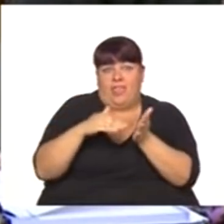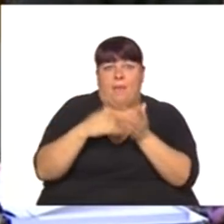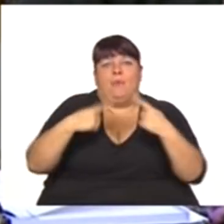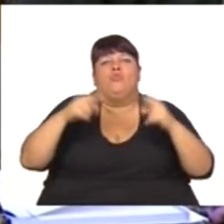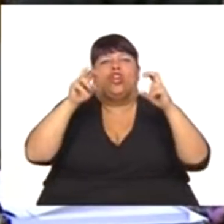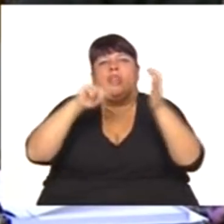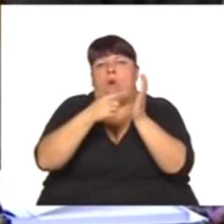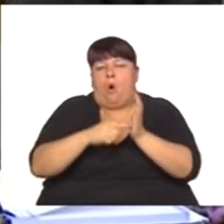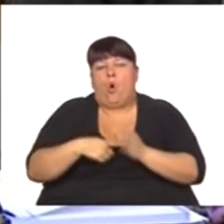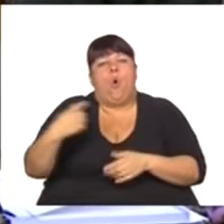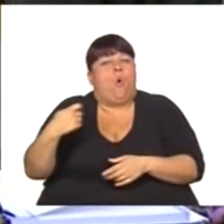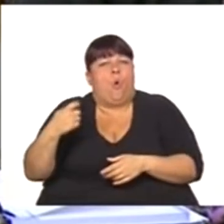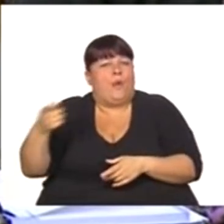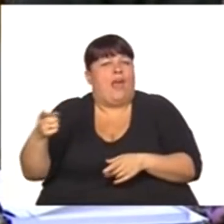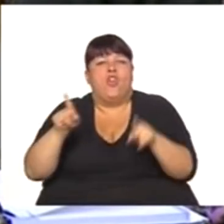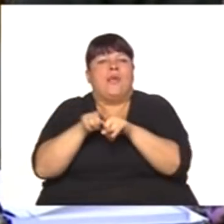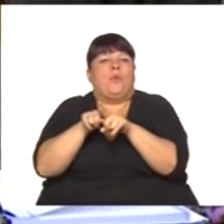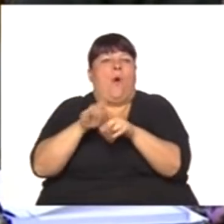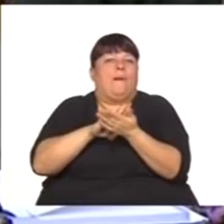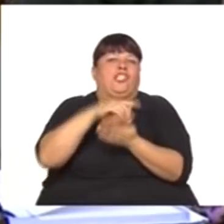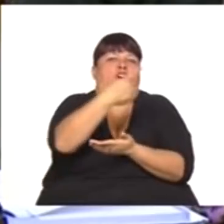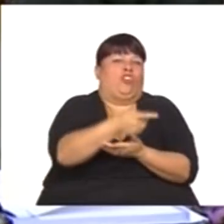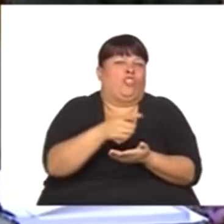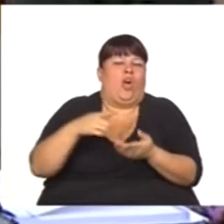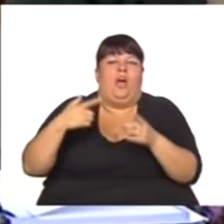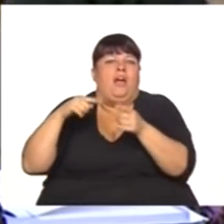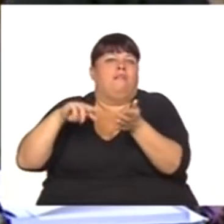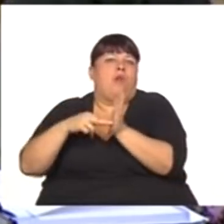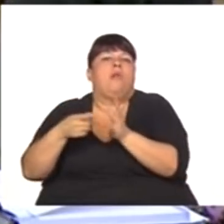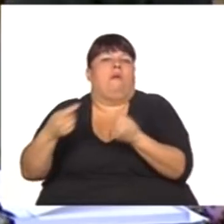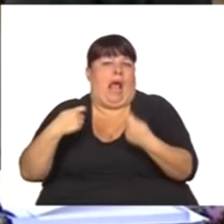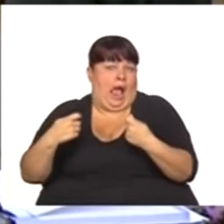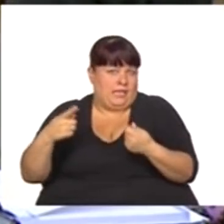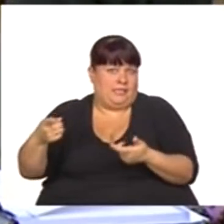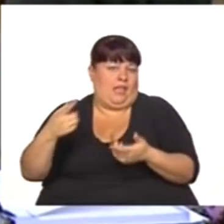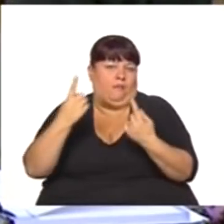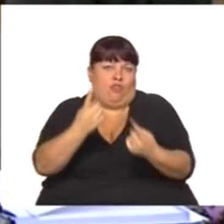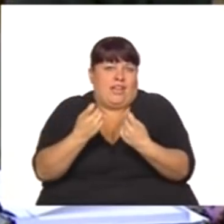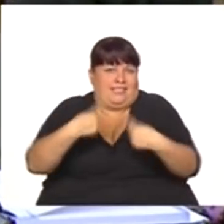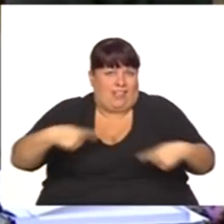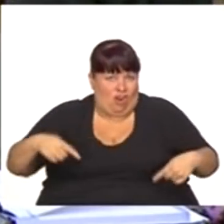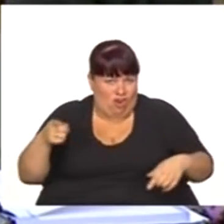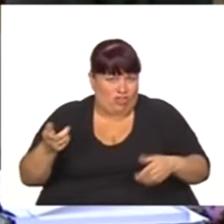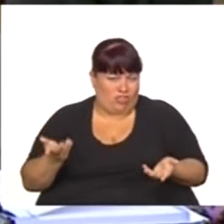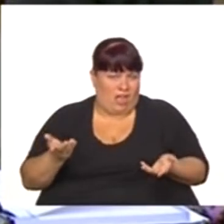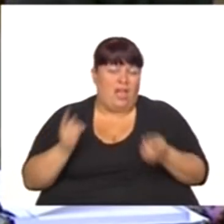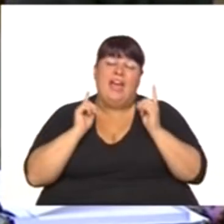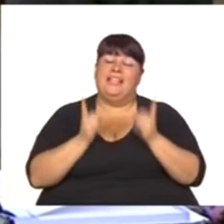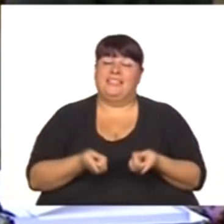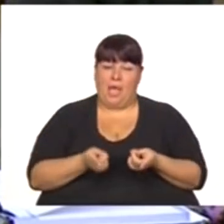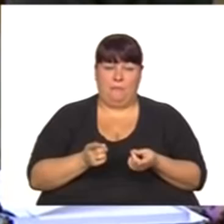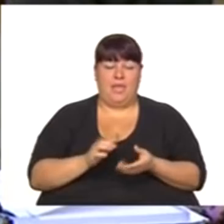muchas cuestiones. Los jubilados no tienen la misma canasta que otros, tienen una canasta afectada por las necesidades que tienen.